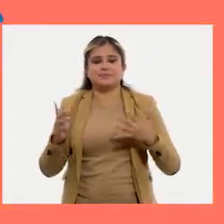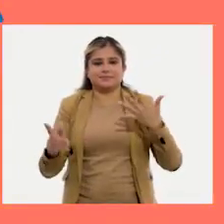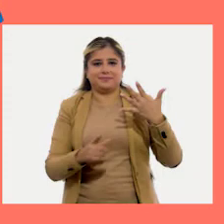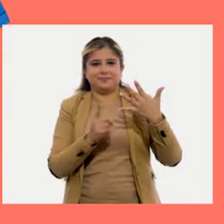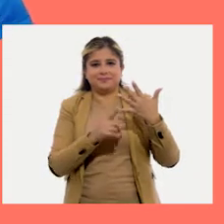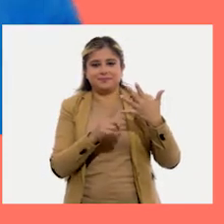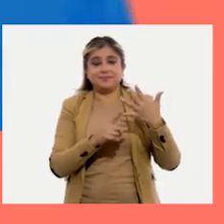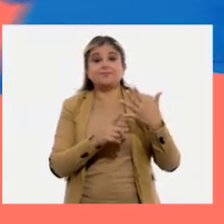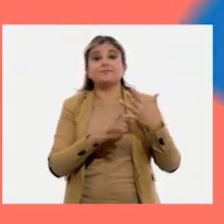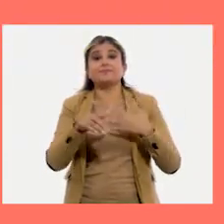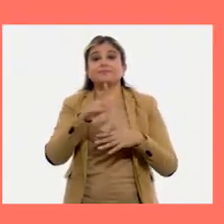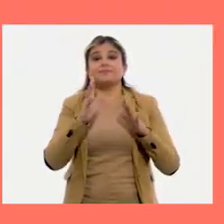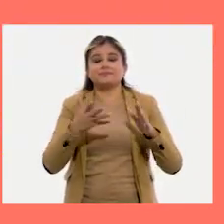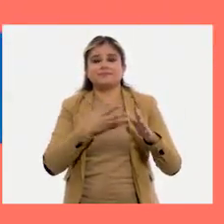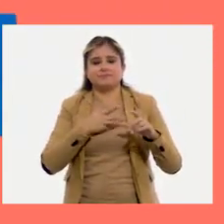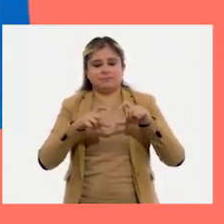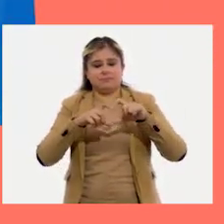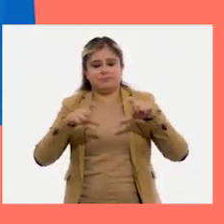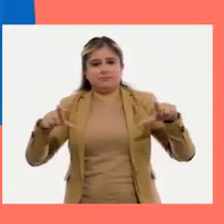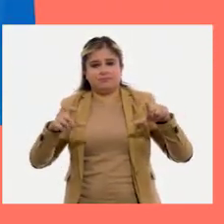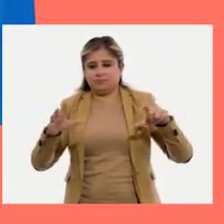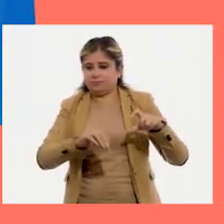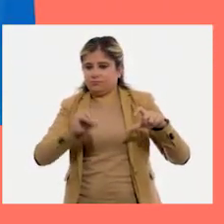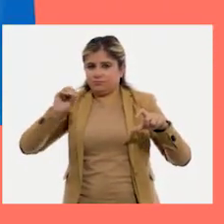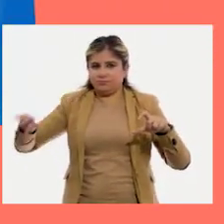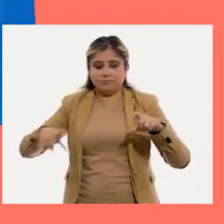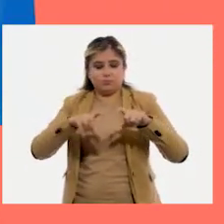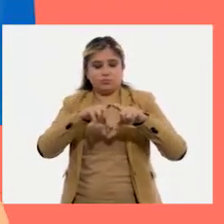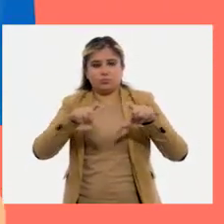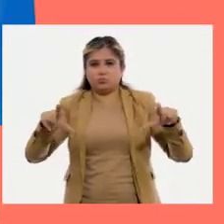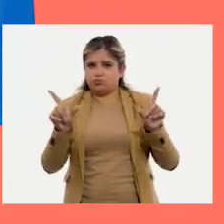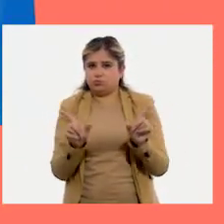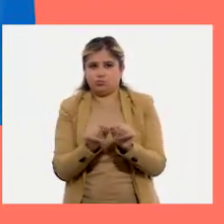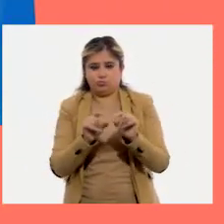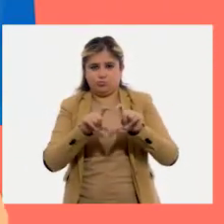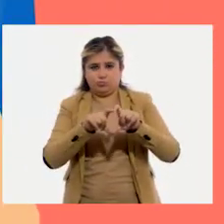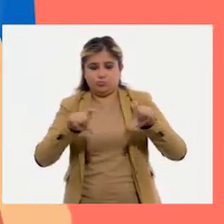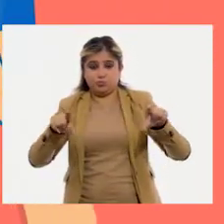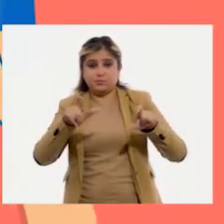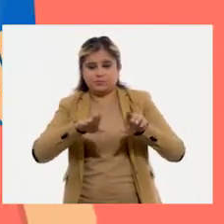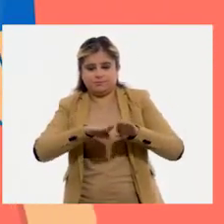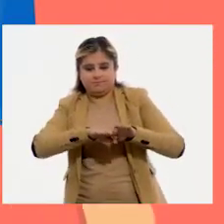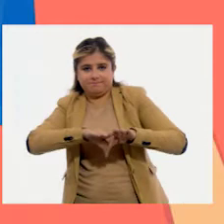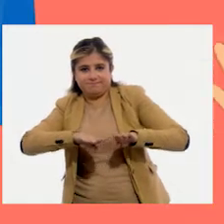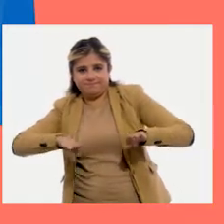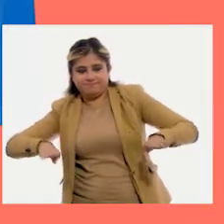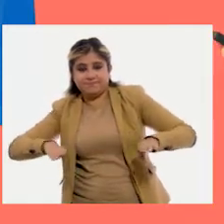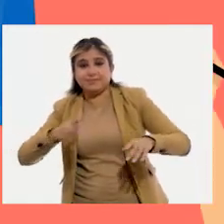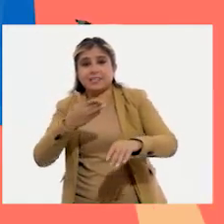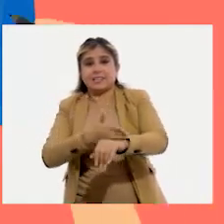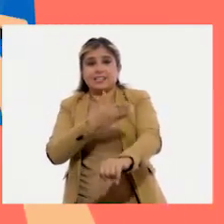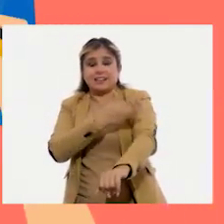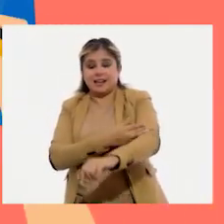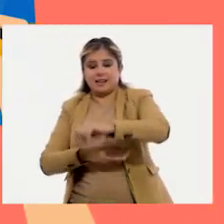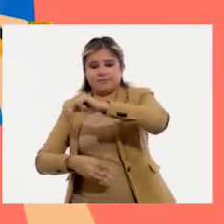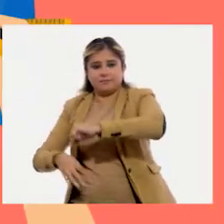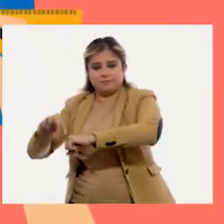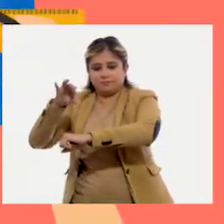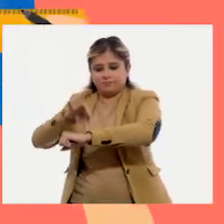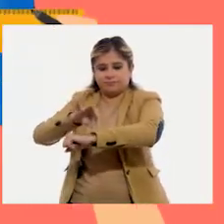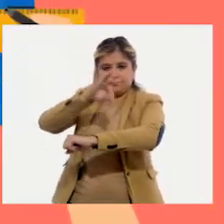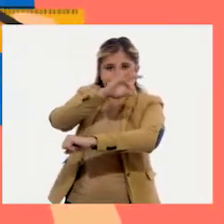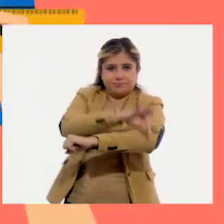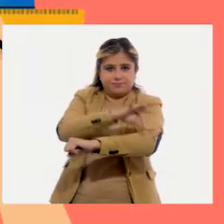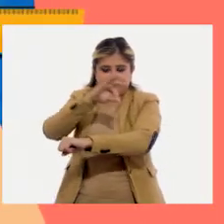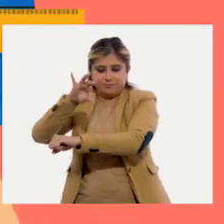5. Ahora tenemos un pequeño pedazo de playera. Estira a lo ancho y con ayuda de la regla, mide y marca con